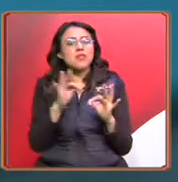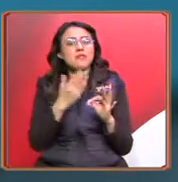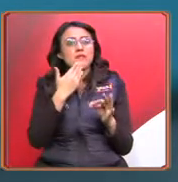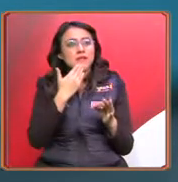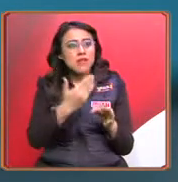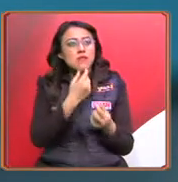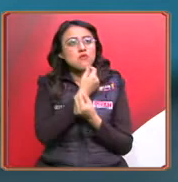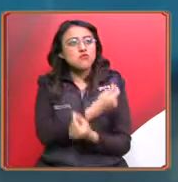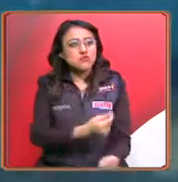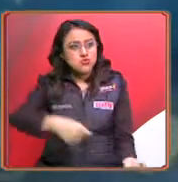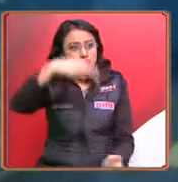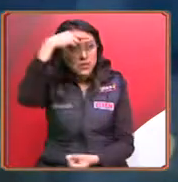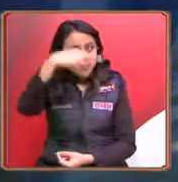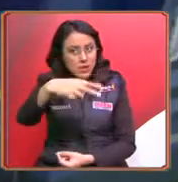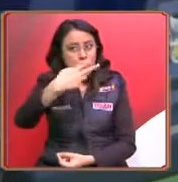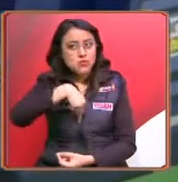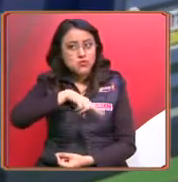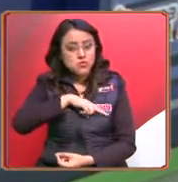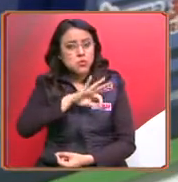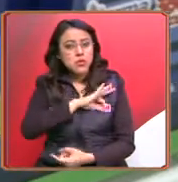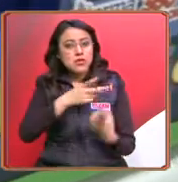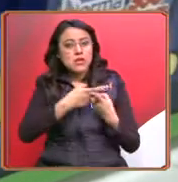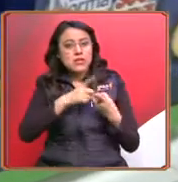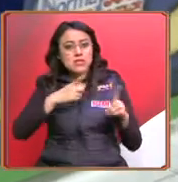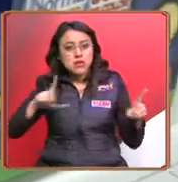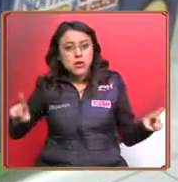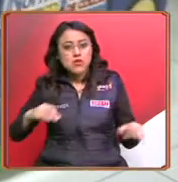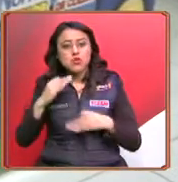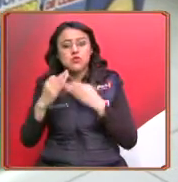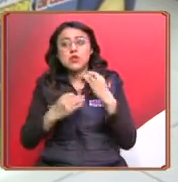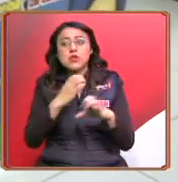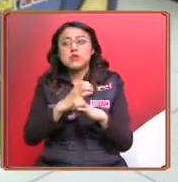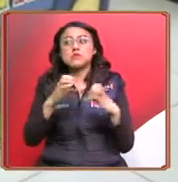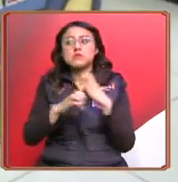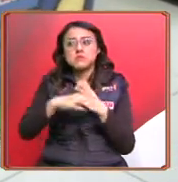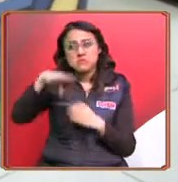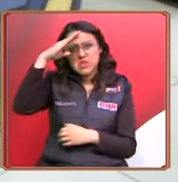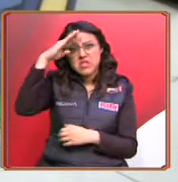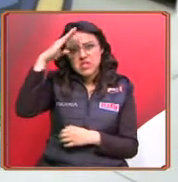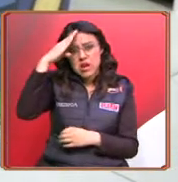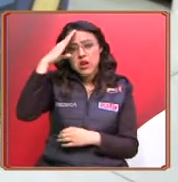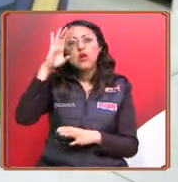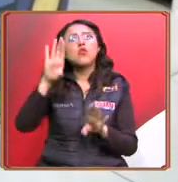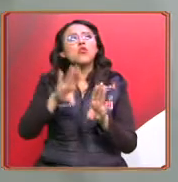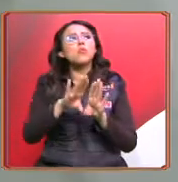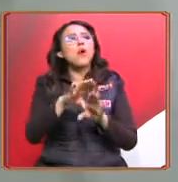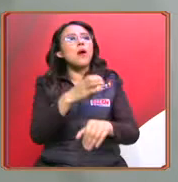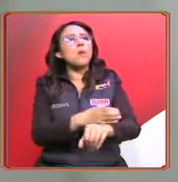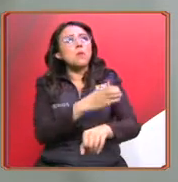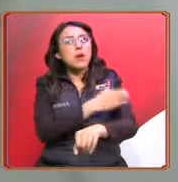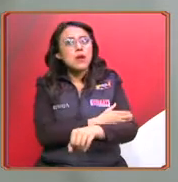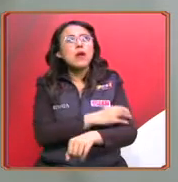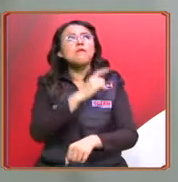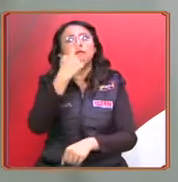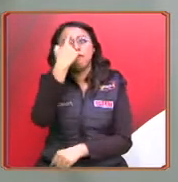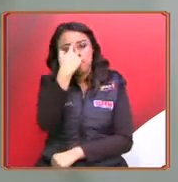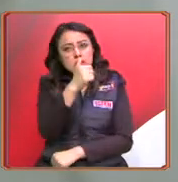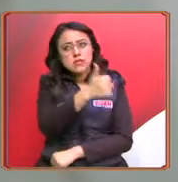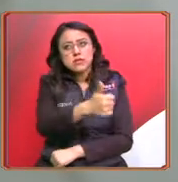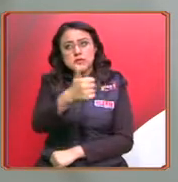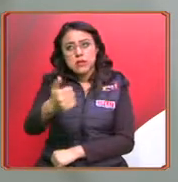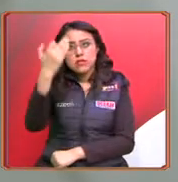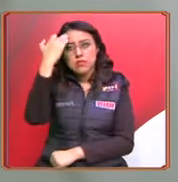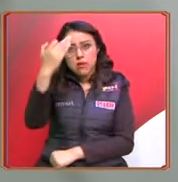niños de México. Nosotros desarrollamos todos nuestros productos pensando en acompañar y facilitar cada una de las etapas